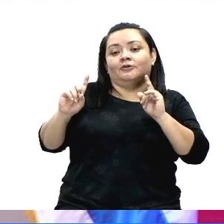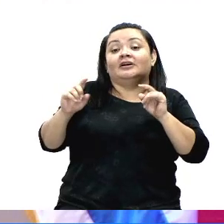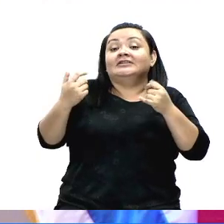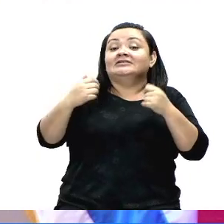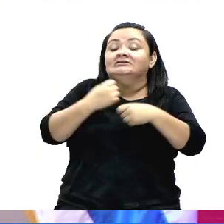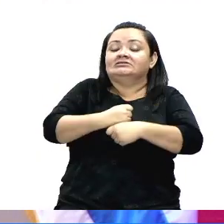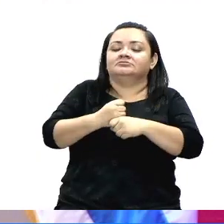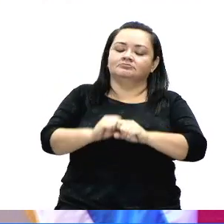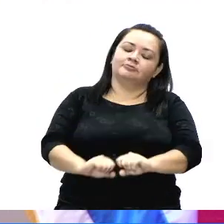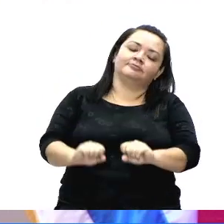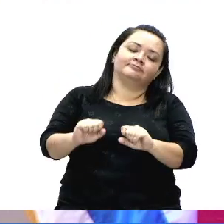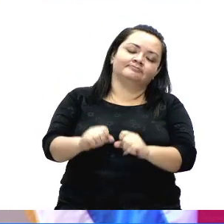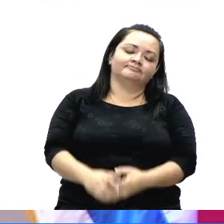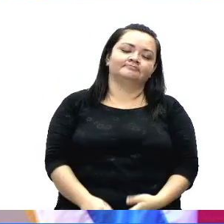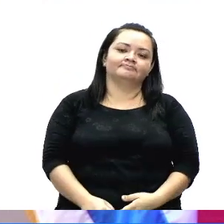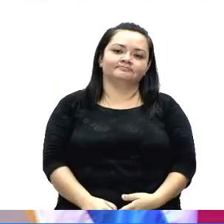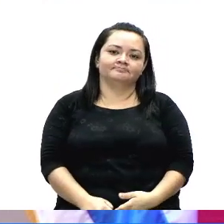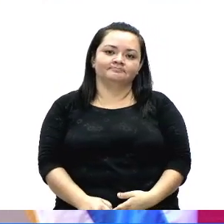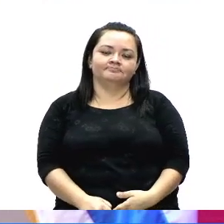pasa